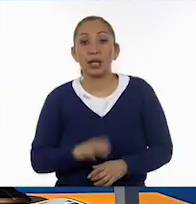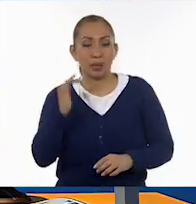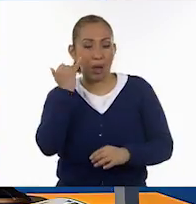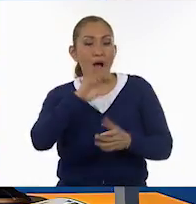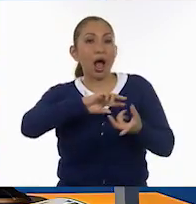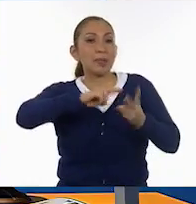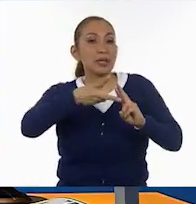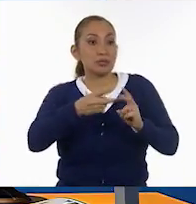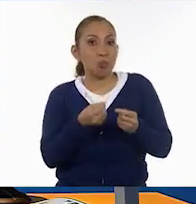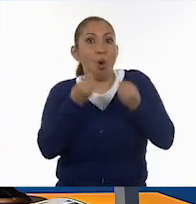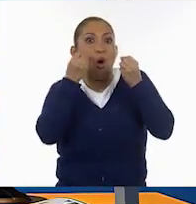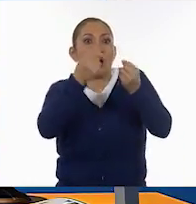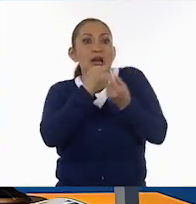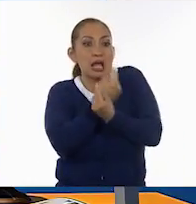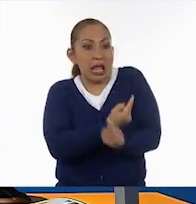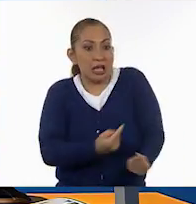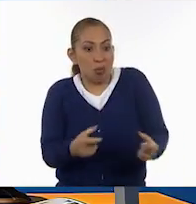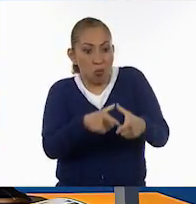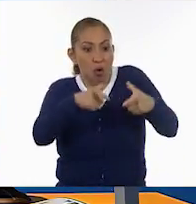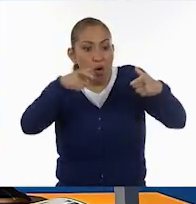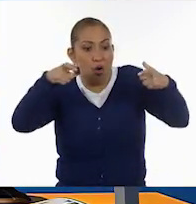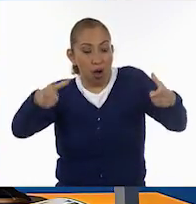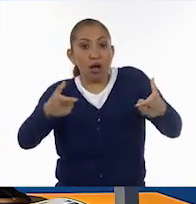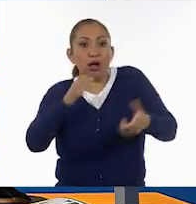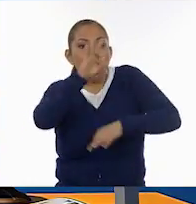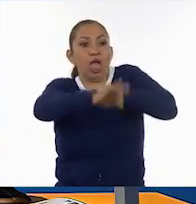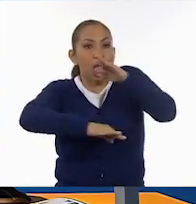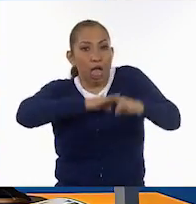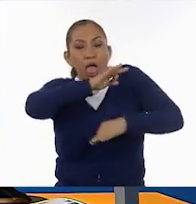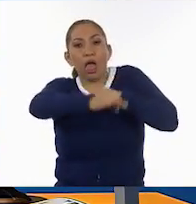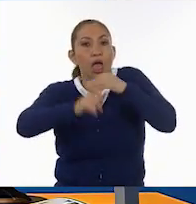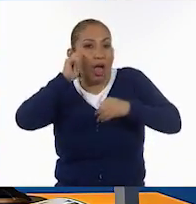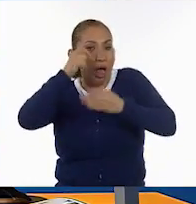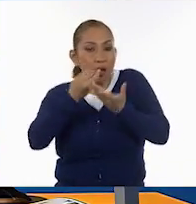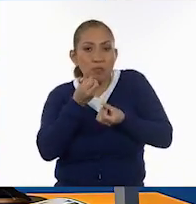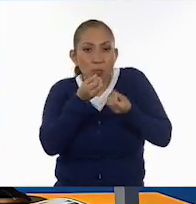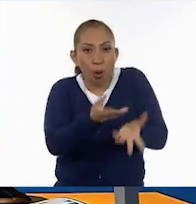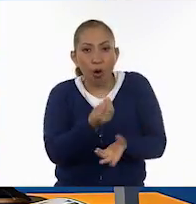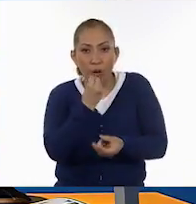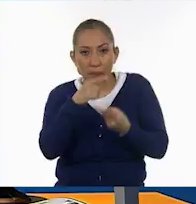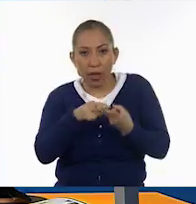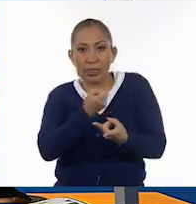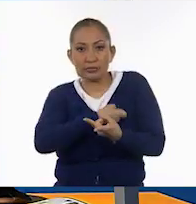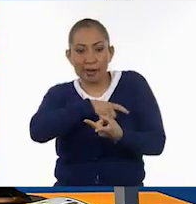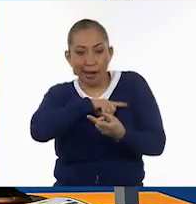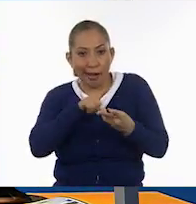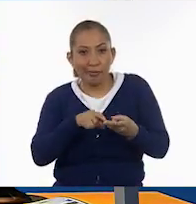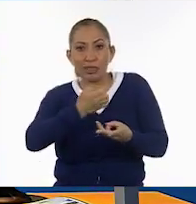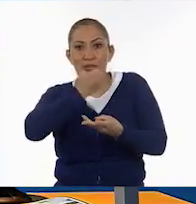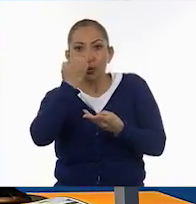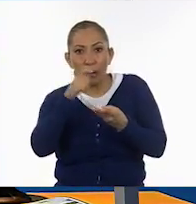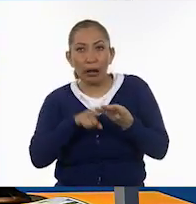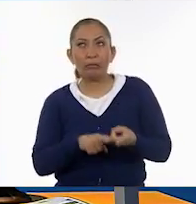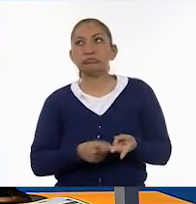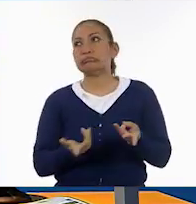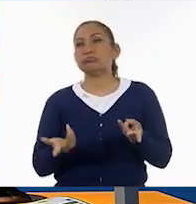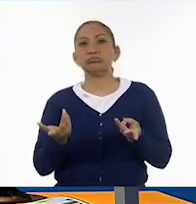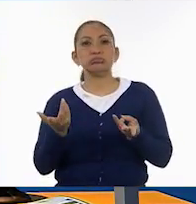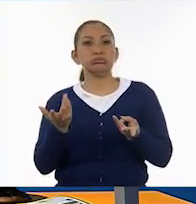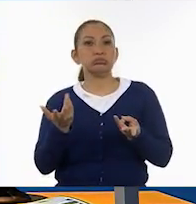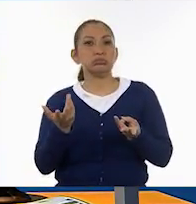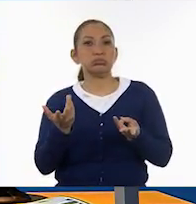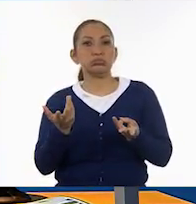muchos niños, pues tenemos que darles los servicios básicos de alimentación, de salud, escuelas